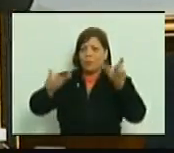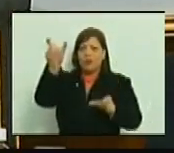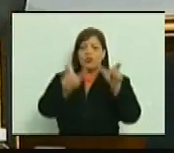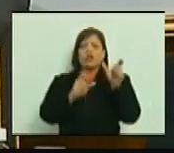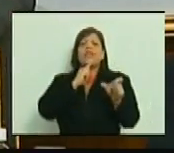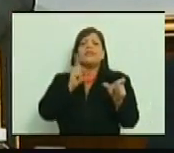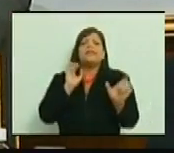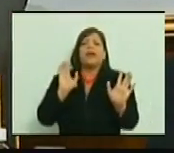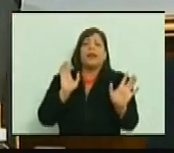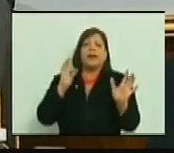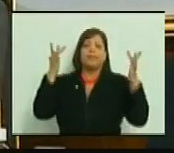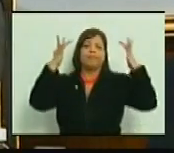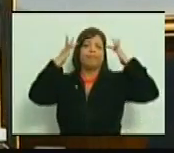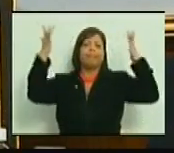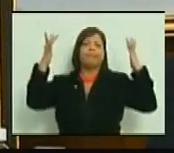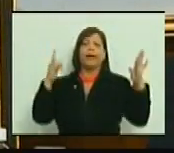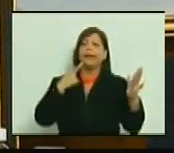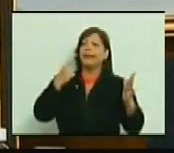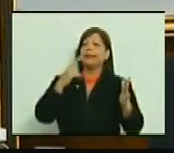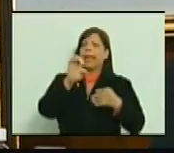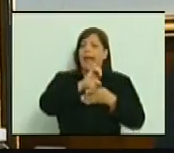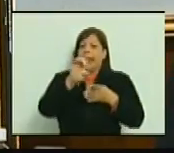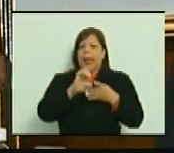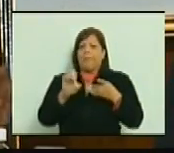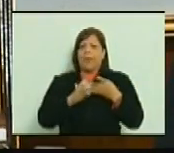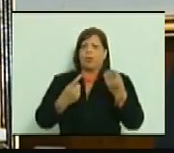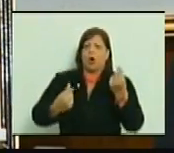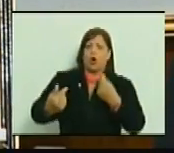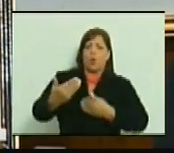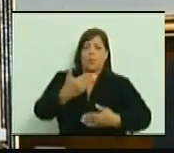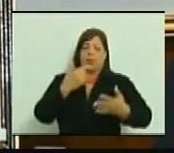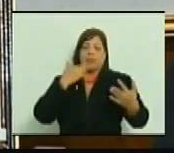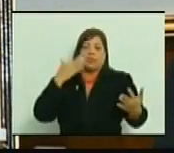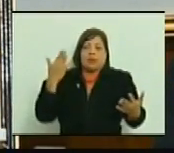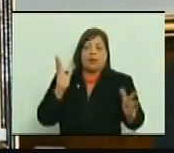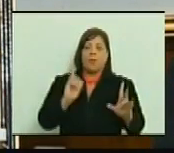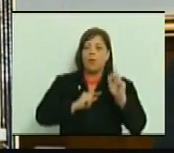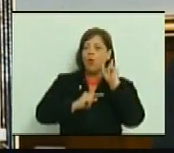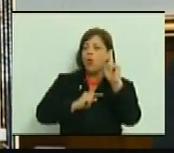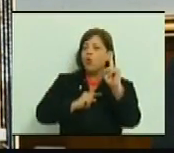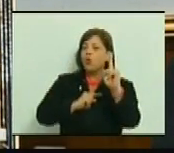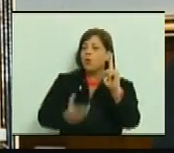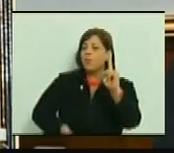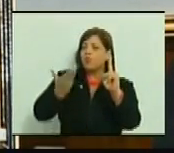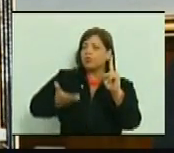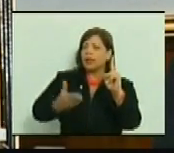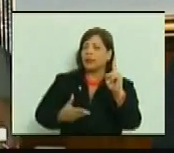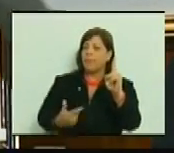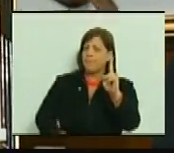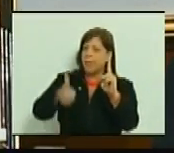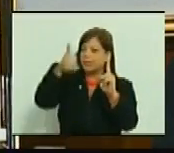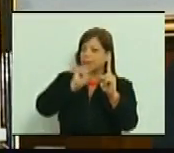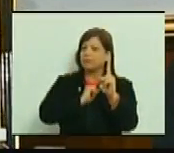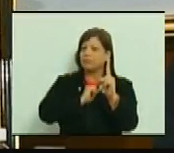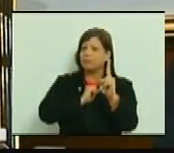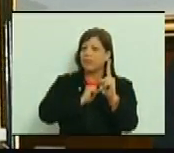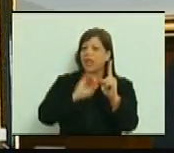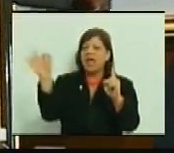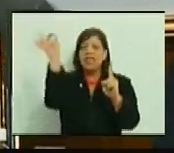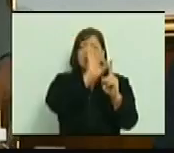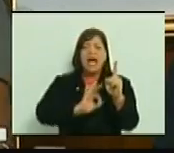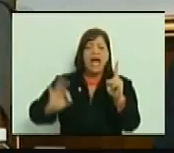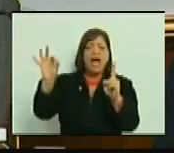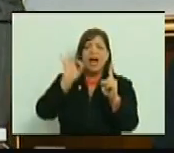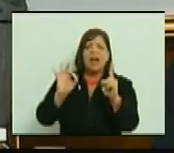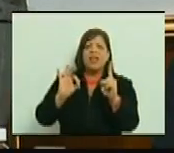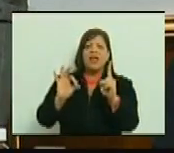elementos que deben manejarse en el marco de la economía. Pero hay un elemento que es fundamental, frente al cual ningún modelo económico